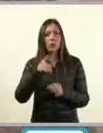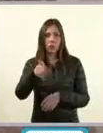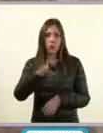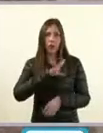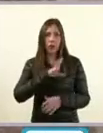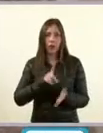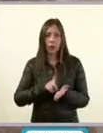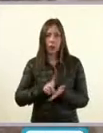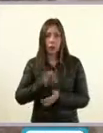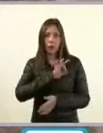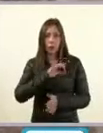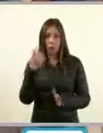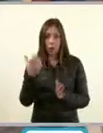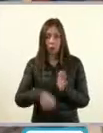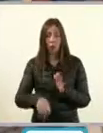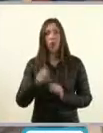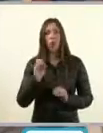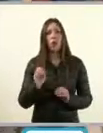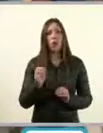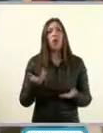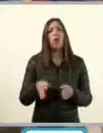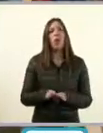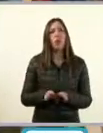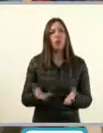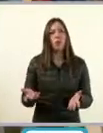de poder comprarlo? No. ¿Cómo funciona? No.